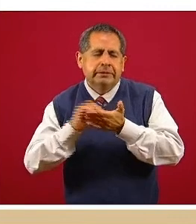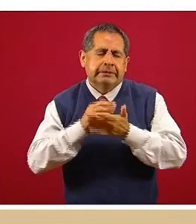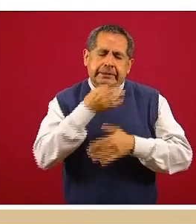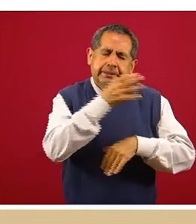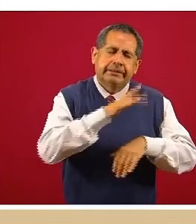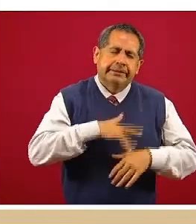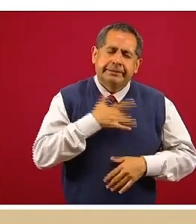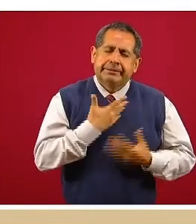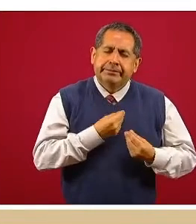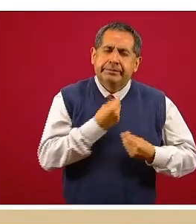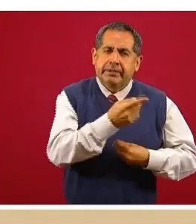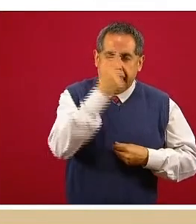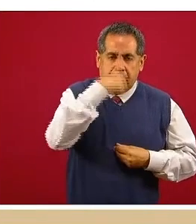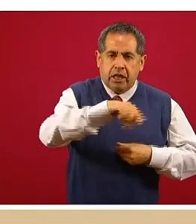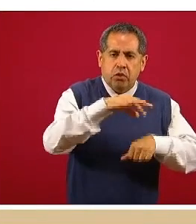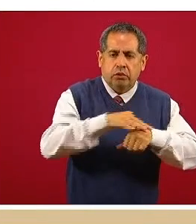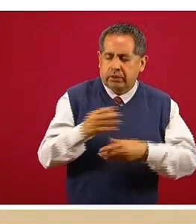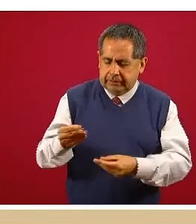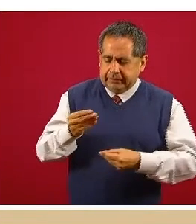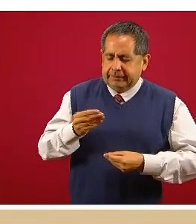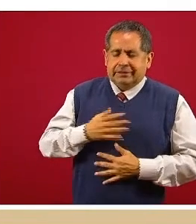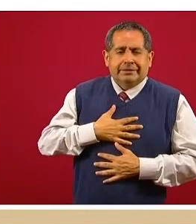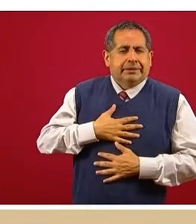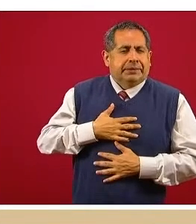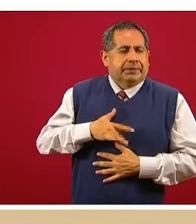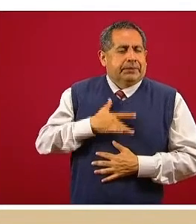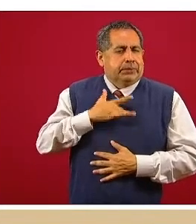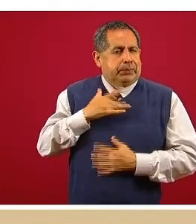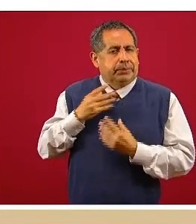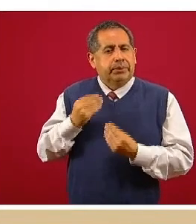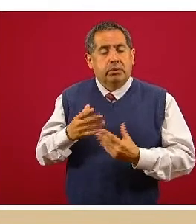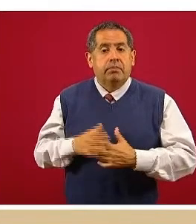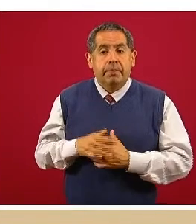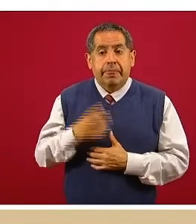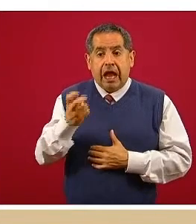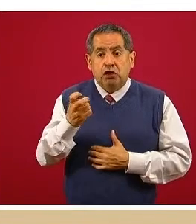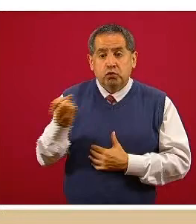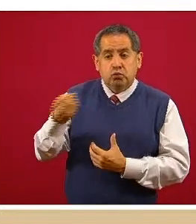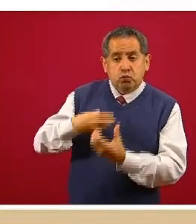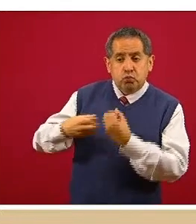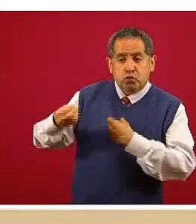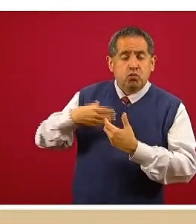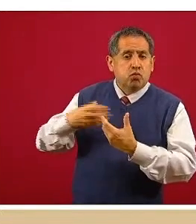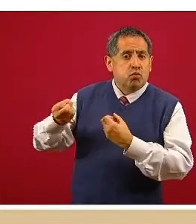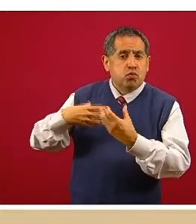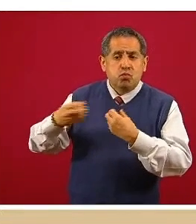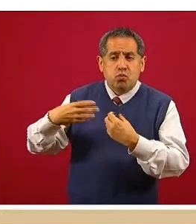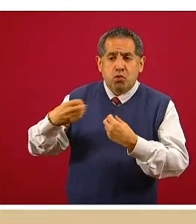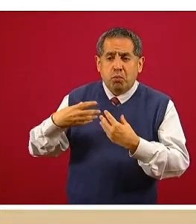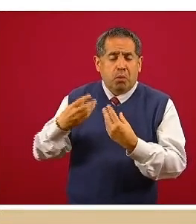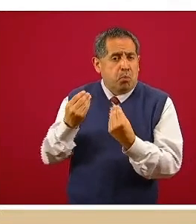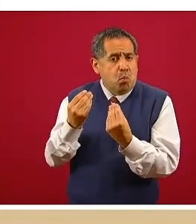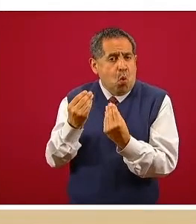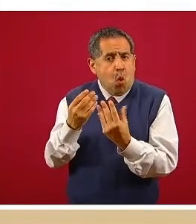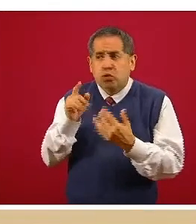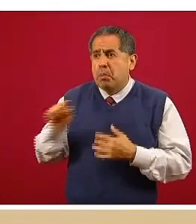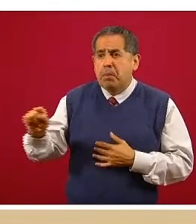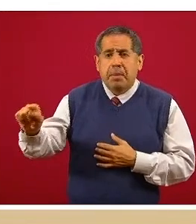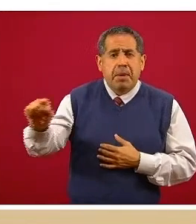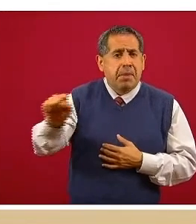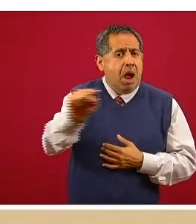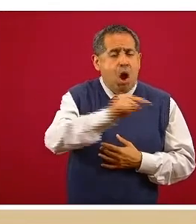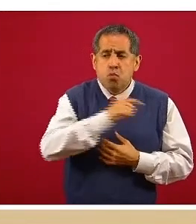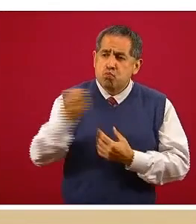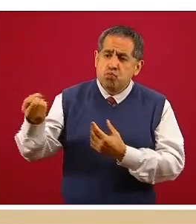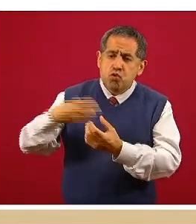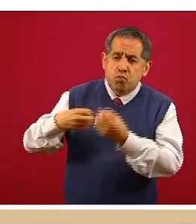salud. Esto realmente era muy conmovedor. Todo esto fue lo que nos donaron diferentes